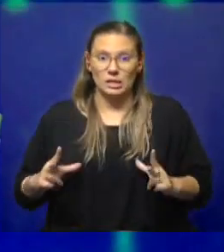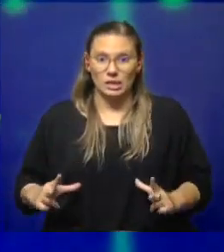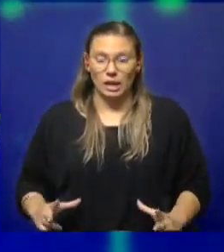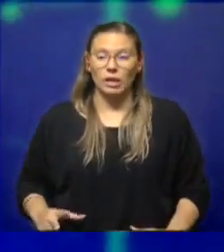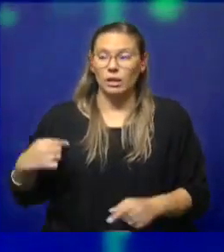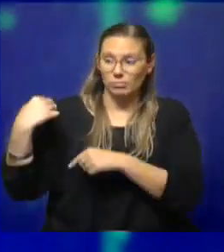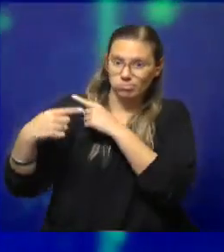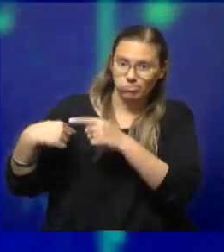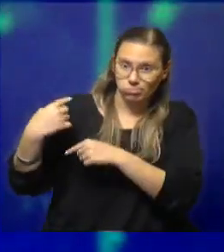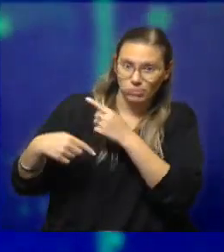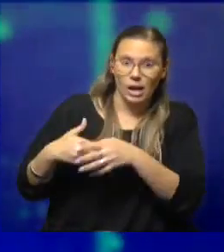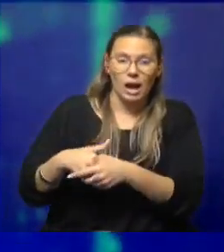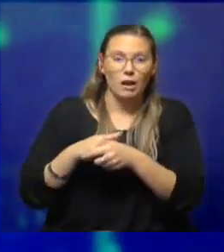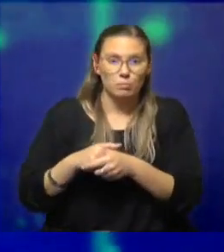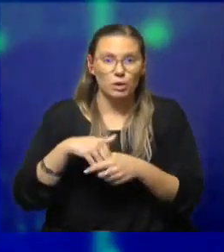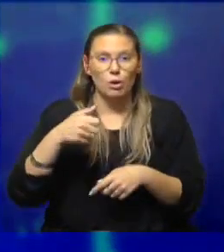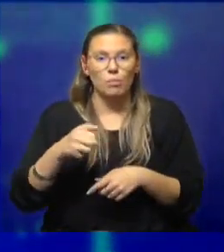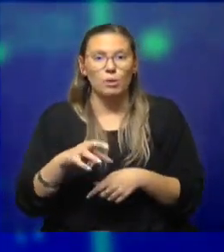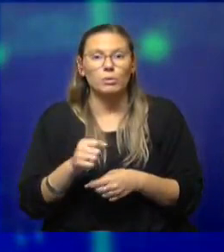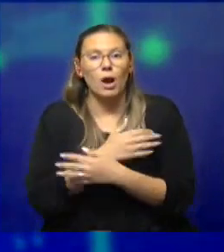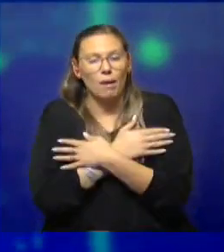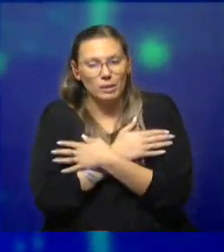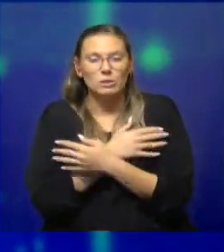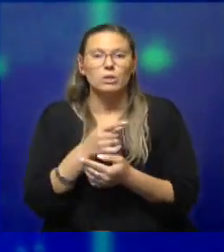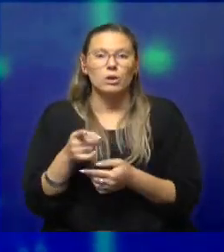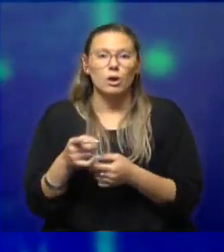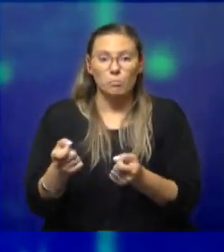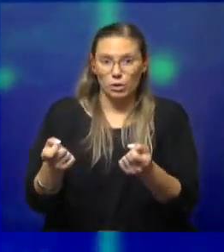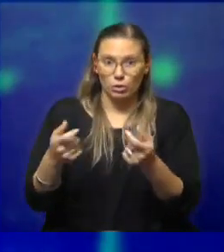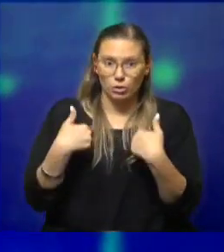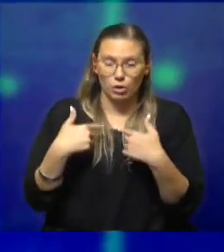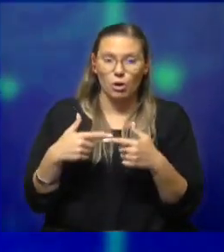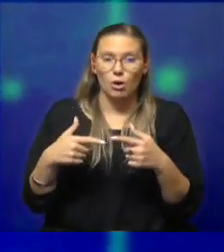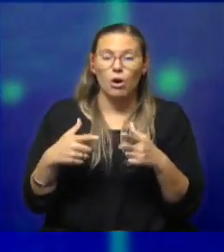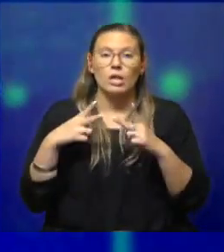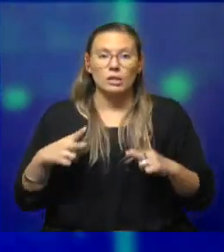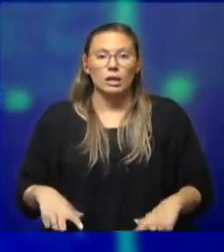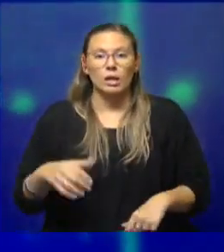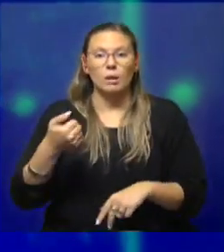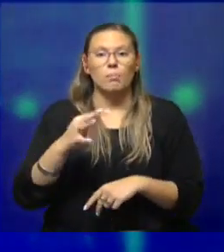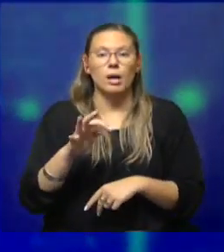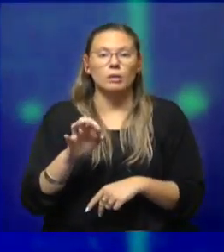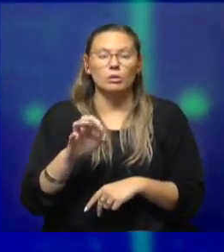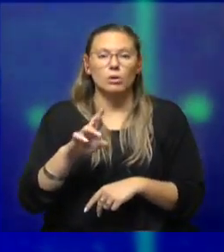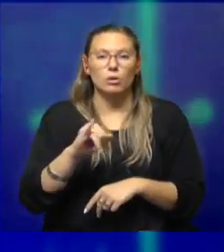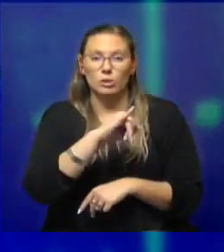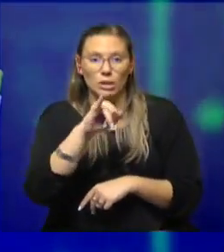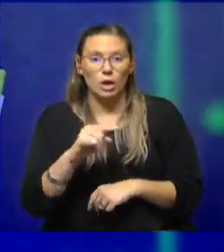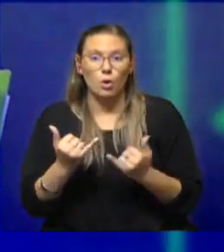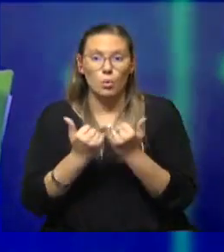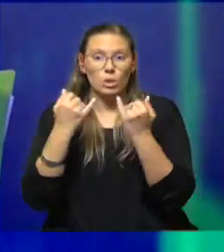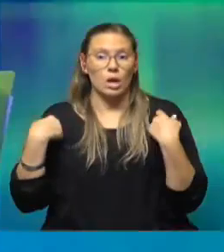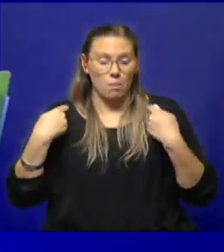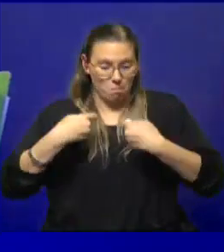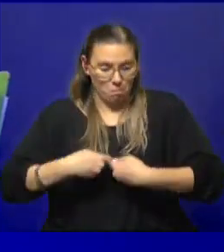heredados del amigo Juan Manuel Mouro, a quien le mando un fuerte abrazo, que me los dejó. Eran los trajes de la orquesta Mato Rodríguez. Mira. Entonces, un día nos pusimos estos trajes